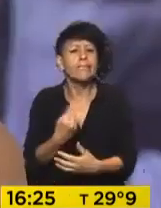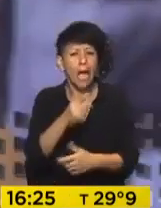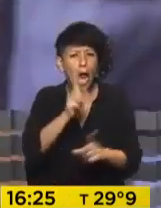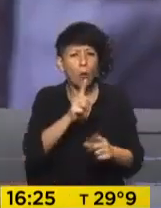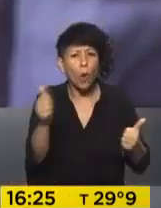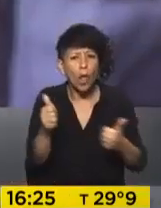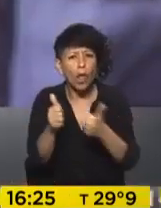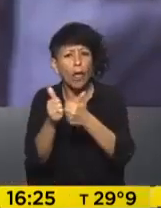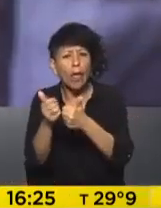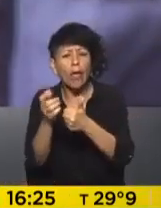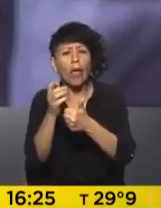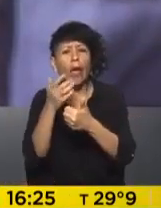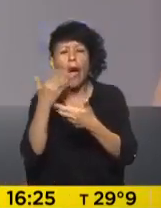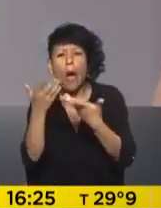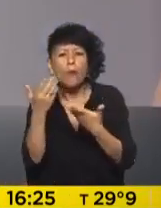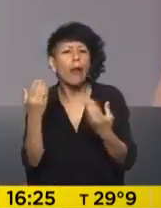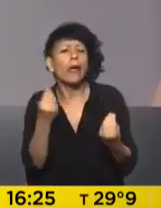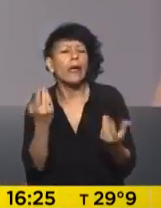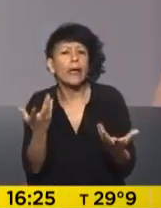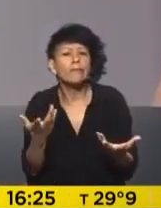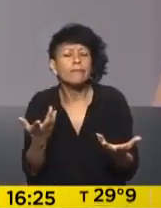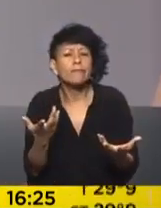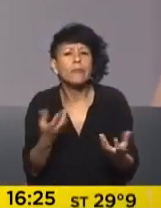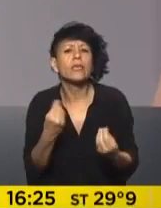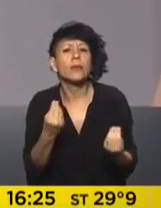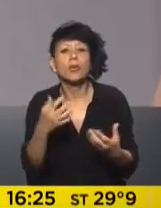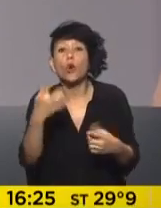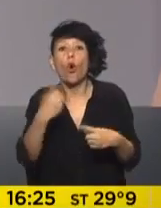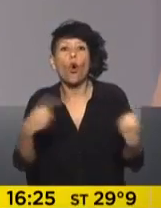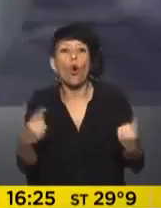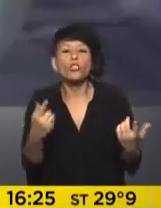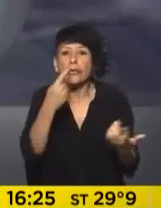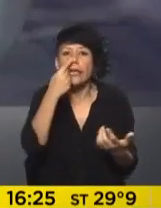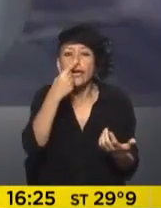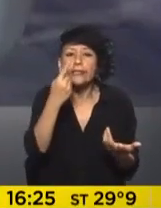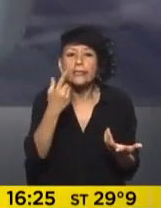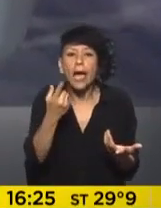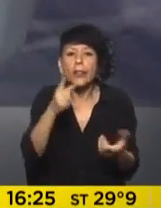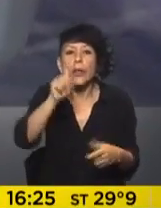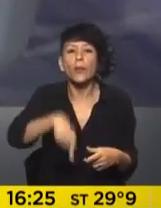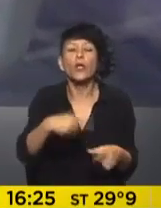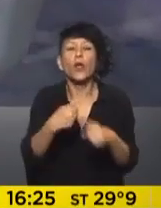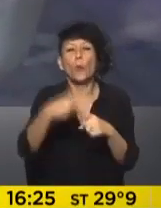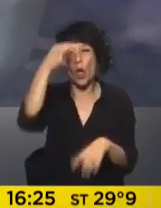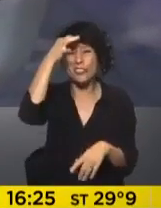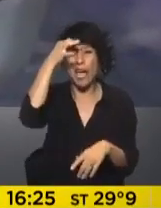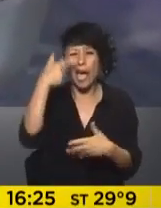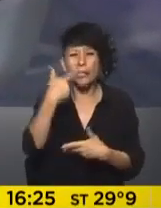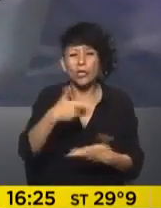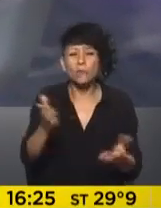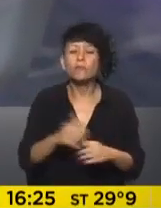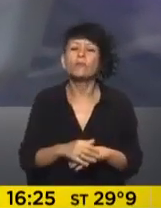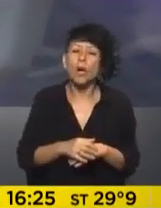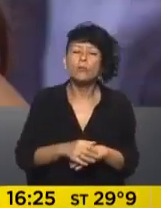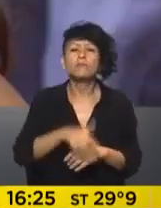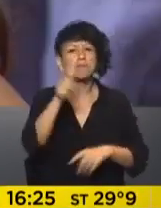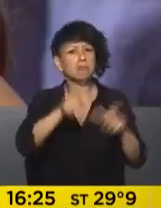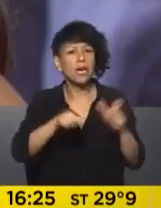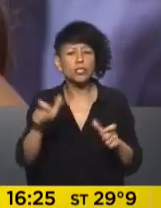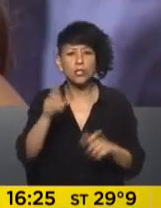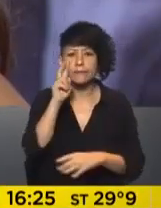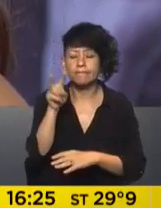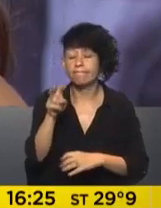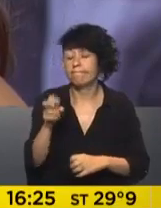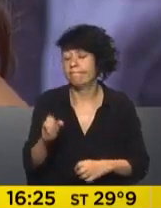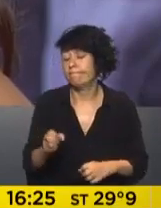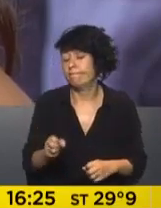hablarles? Sí. ¿Cuál es la recepción que tienen? ¿Y qué cosas curiosas les han pasado respecto de esto? La gente creo que queda muy atravesada por lo